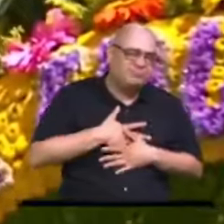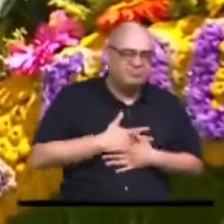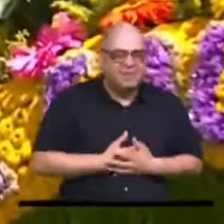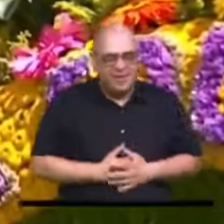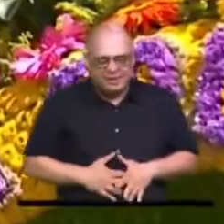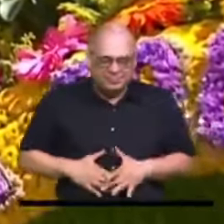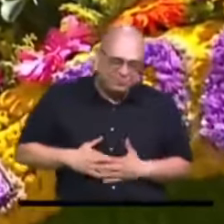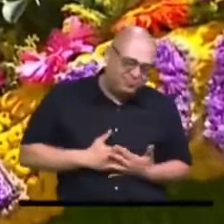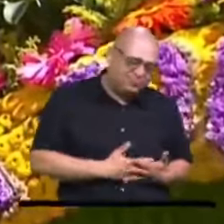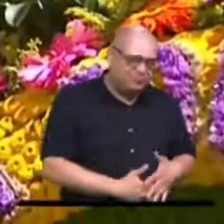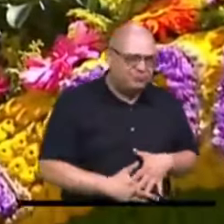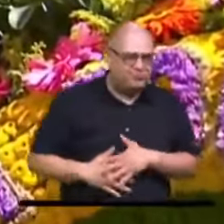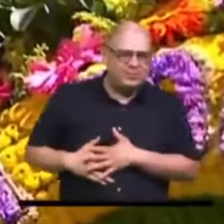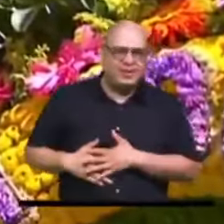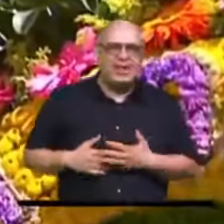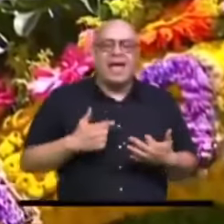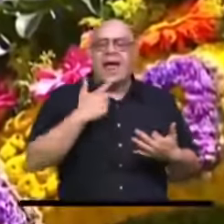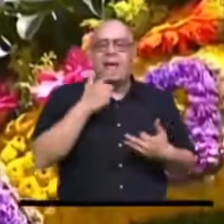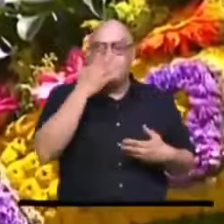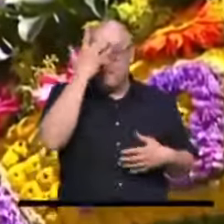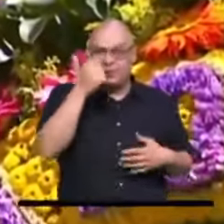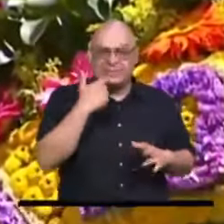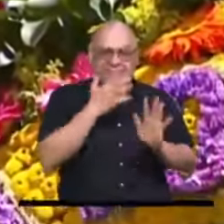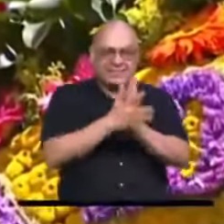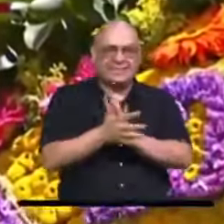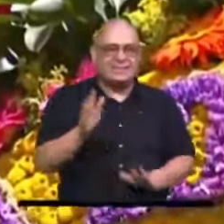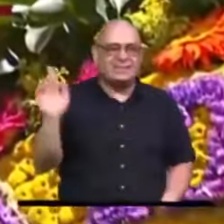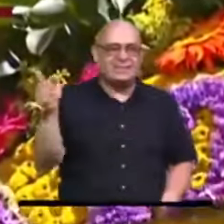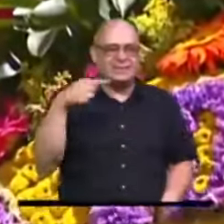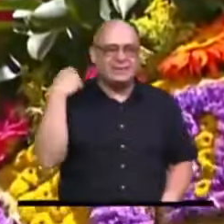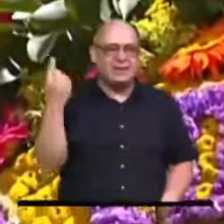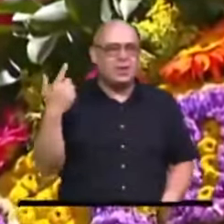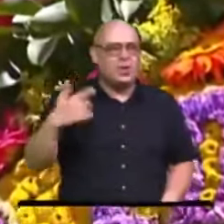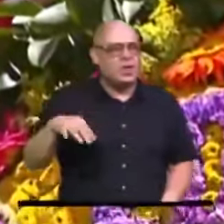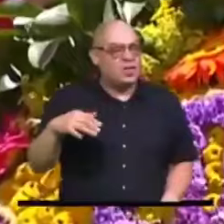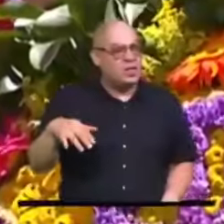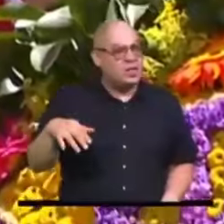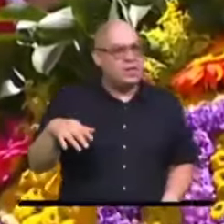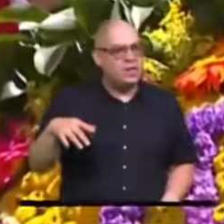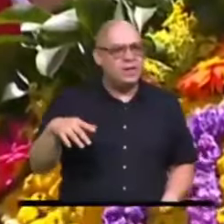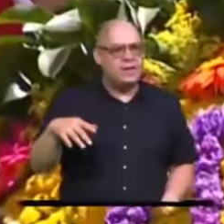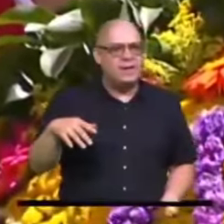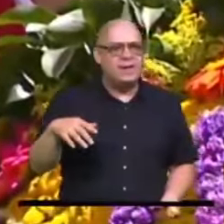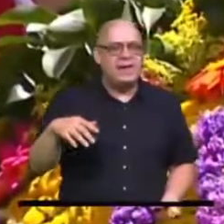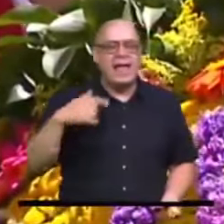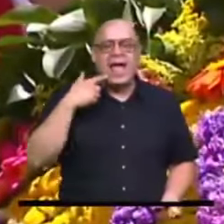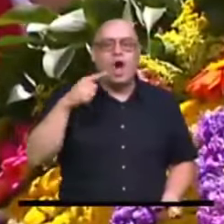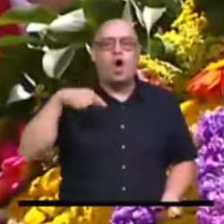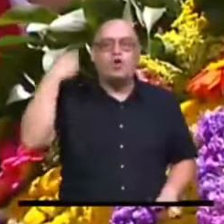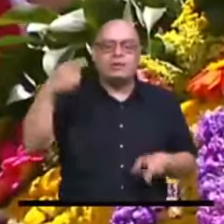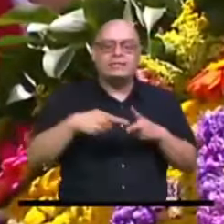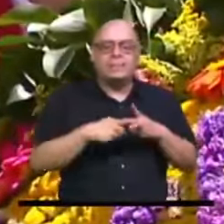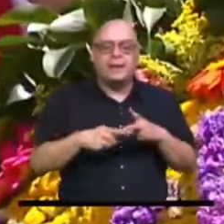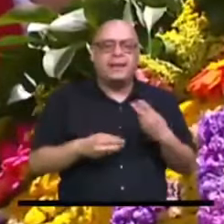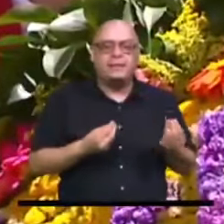Imagínese que sí, nosotros decíamos aquí detrás de cámaras con los muchachos, decíamos, oiga, entonces la semana entra, nosotros decíamos, entonces la semana entrante, ¿qué? Pues